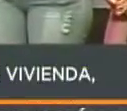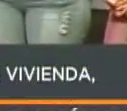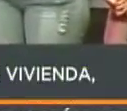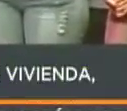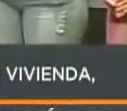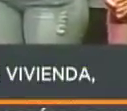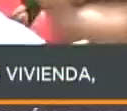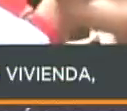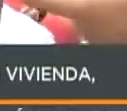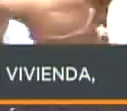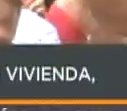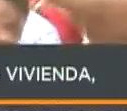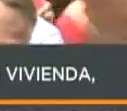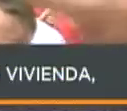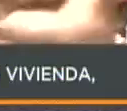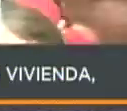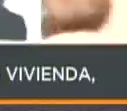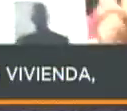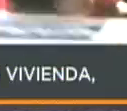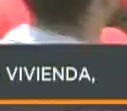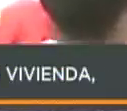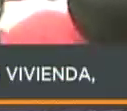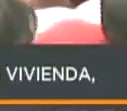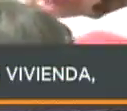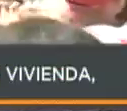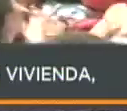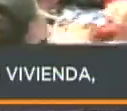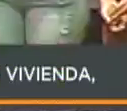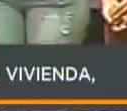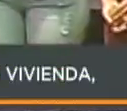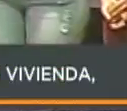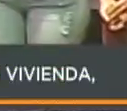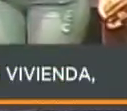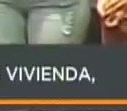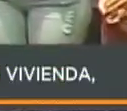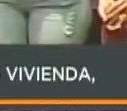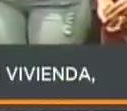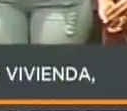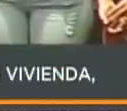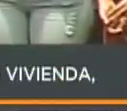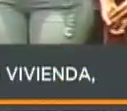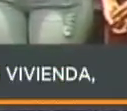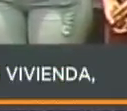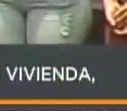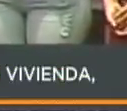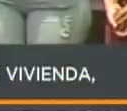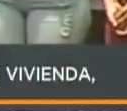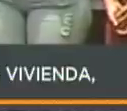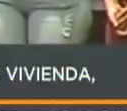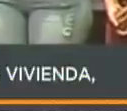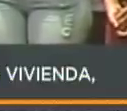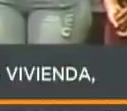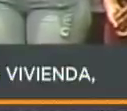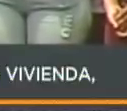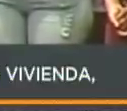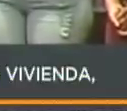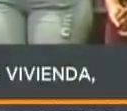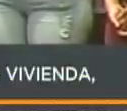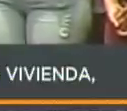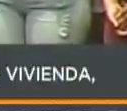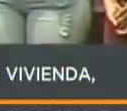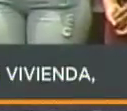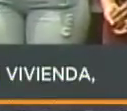el pueblo, al lado del campo de gol. ¿Qué les parece?